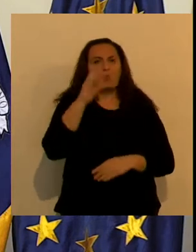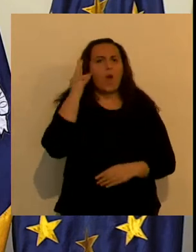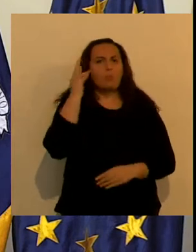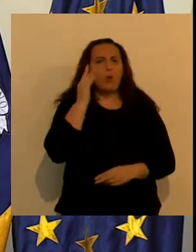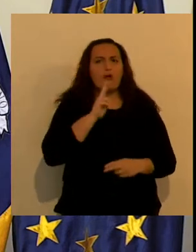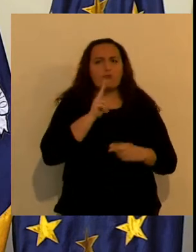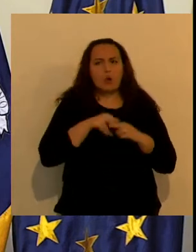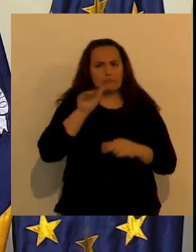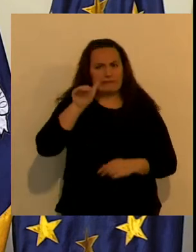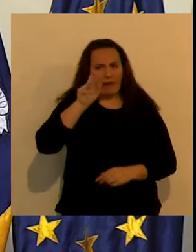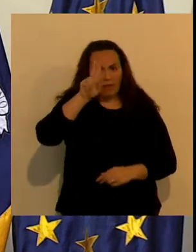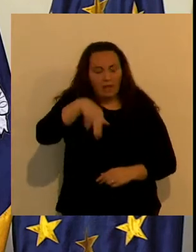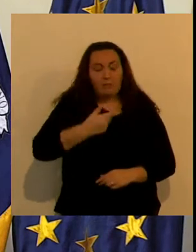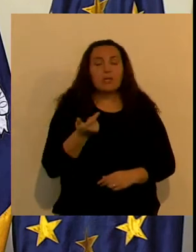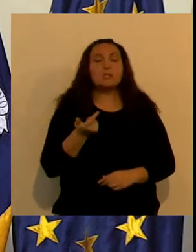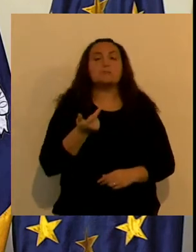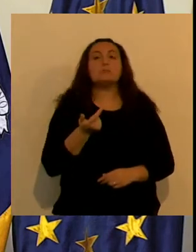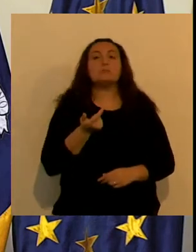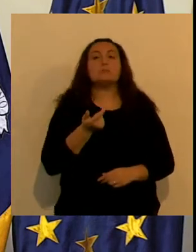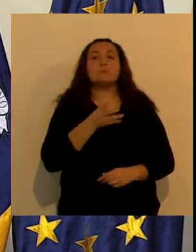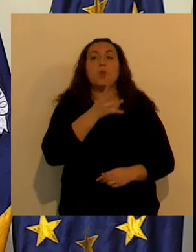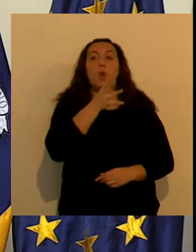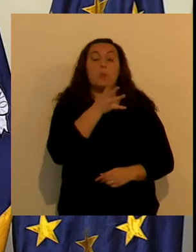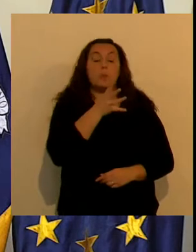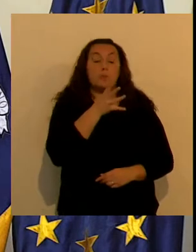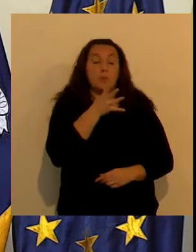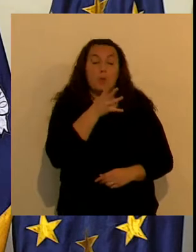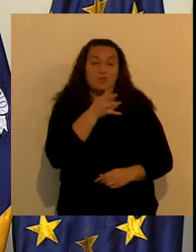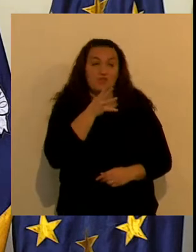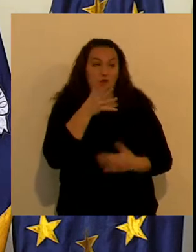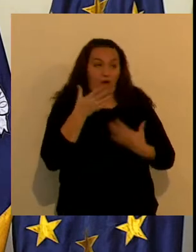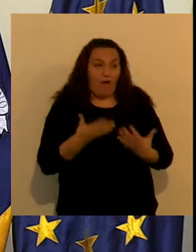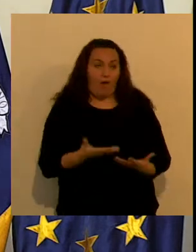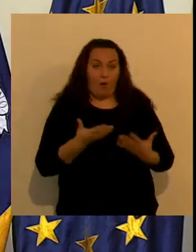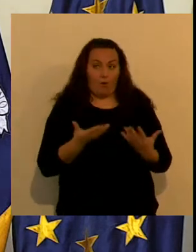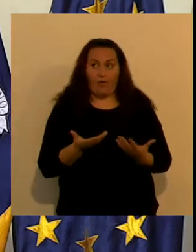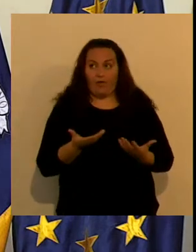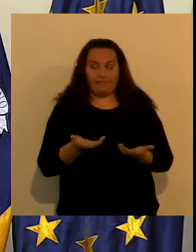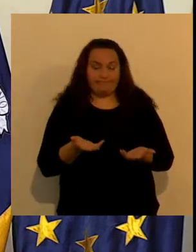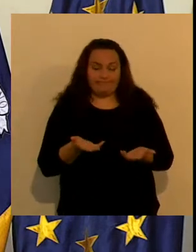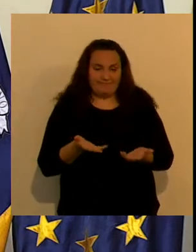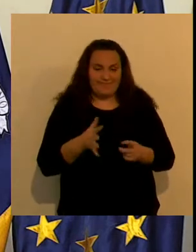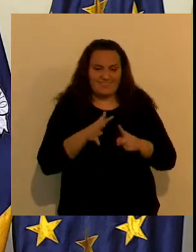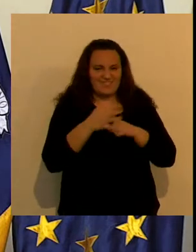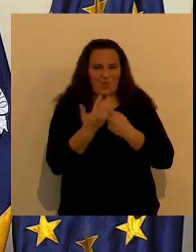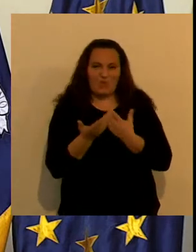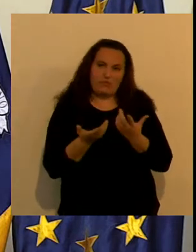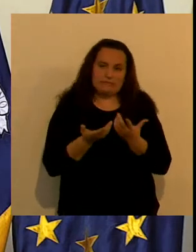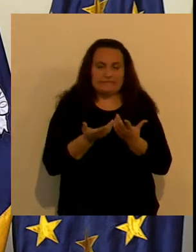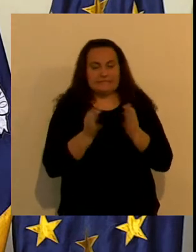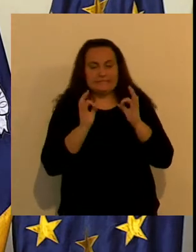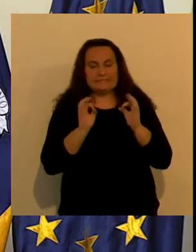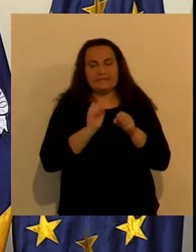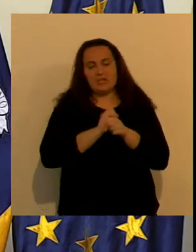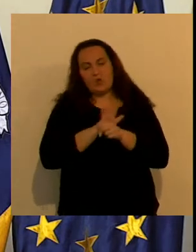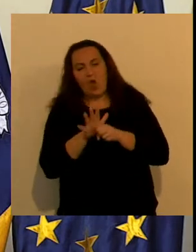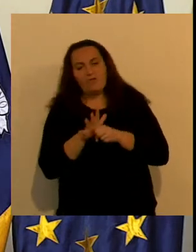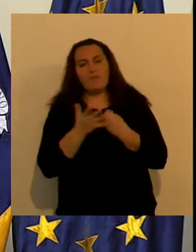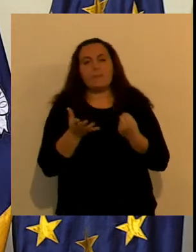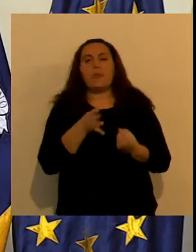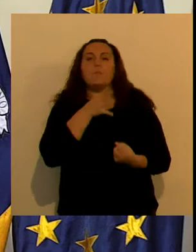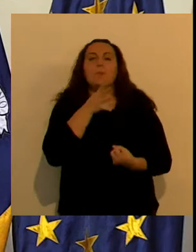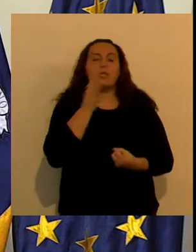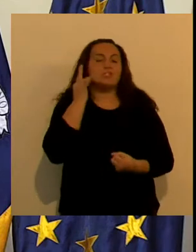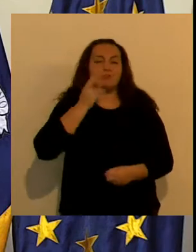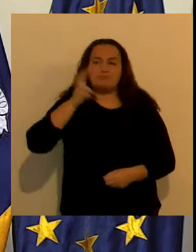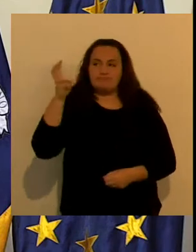que, bueno, por razones precisamente de lo que estamos viviendo, esta excepcionalidad del COVID-19, pues ni ella ha